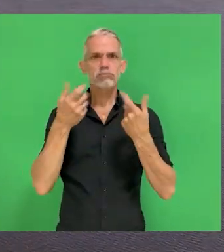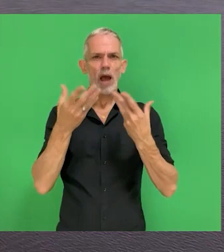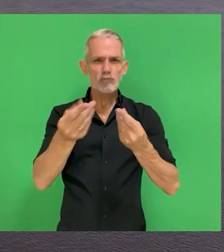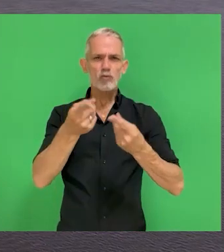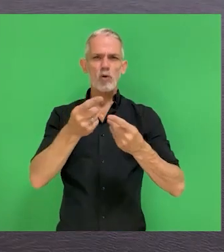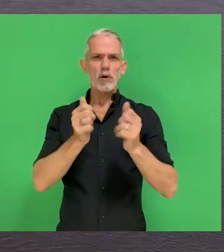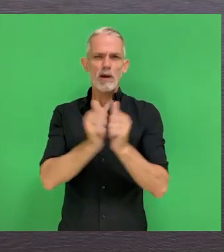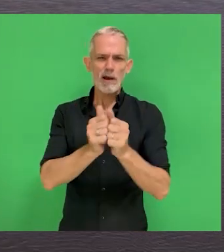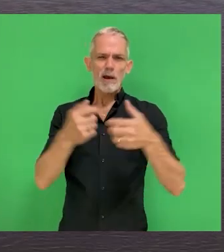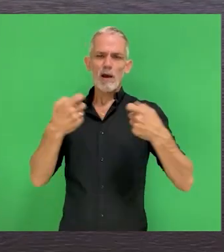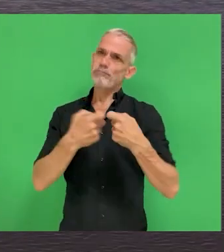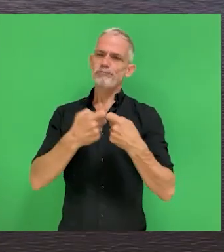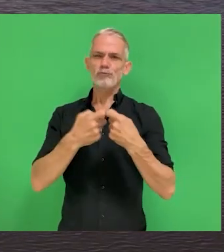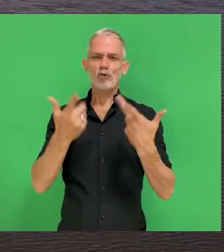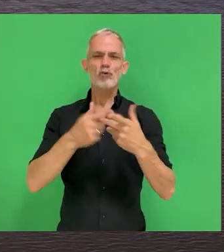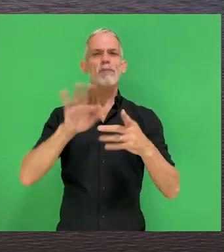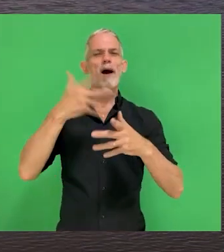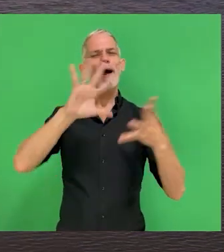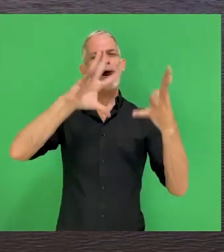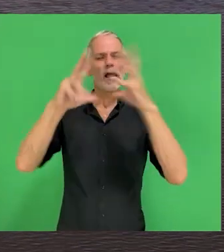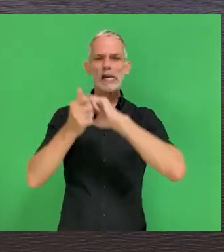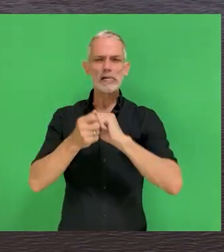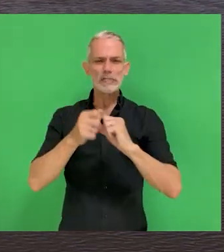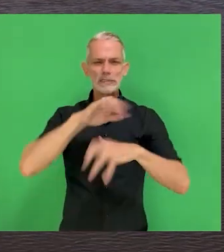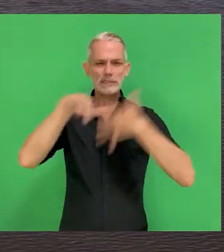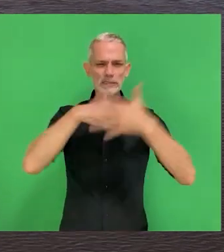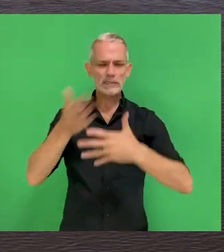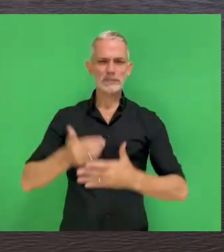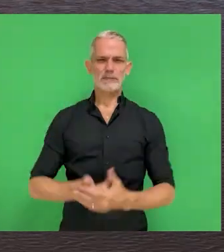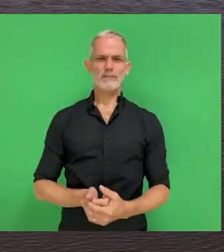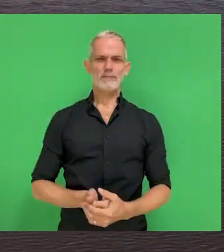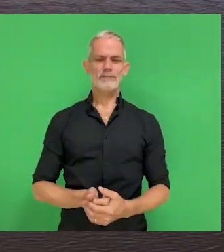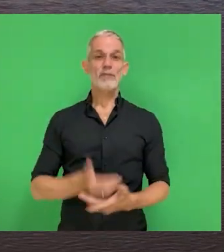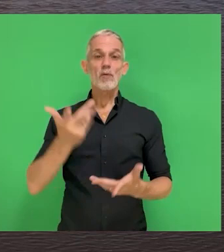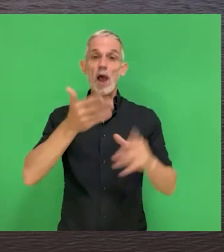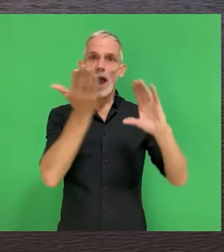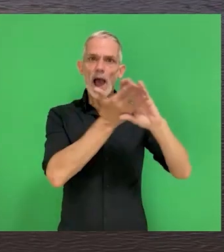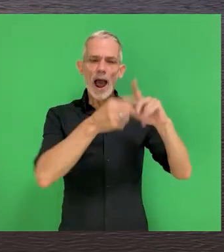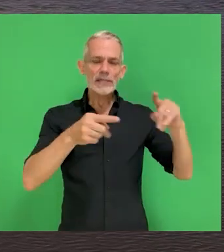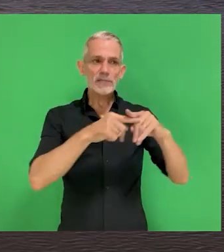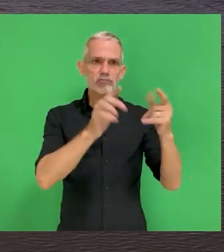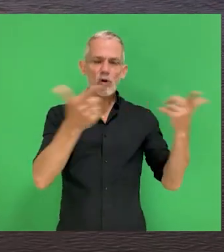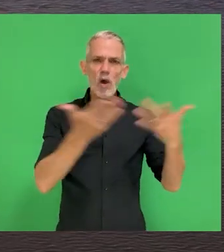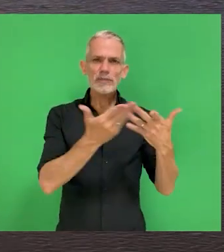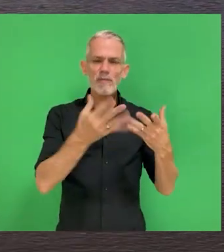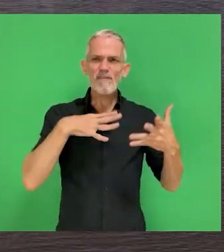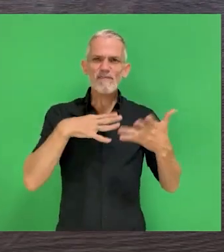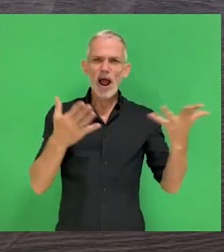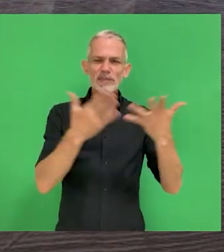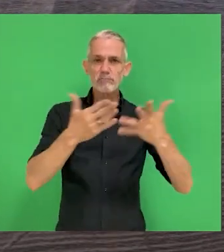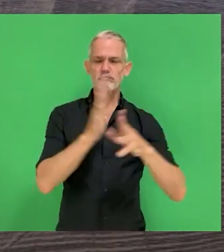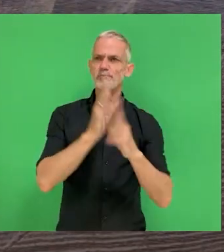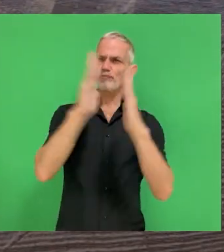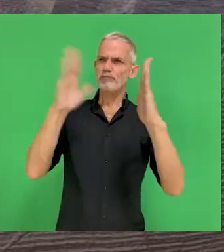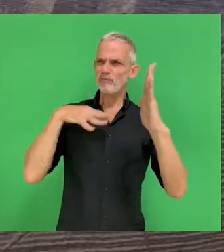más extrema se convirtió en masacre. De nuevo, el río de aguas barrosas. Los archivos que no están son una pregunta